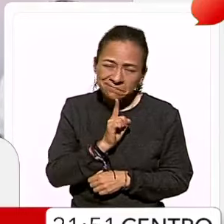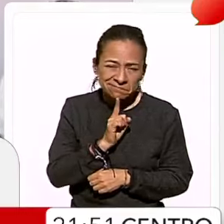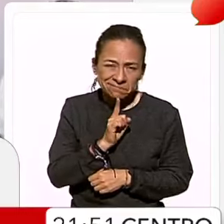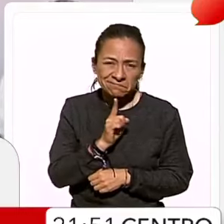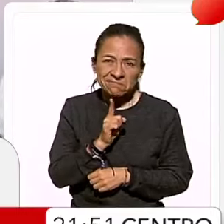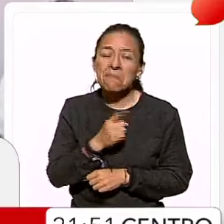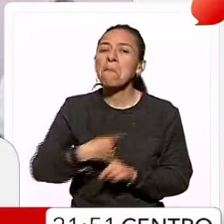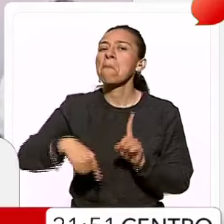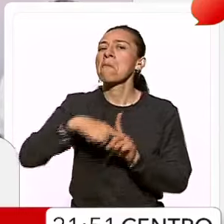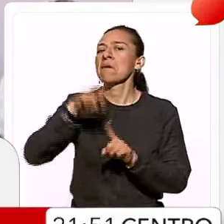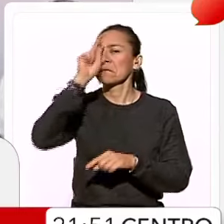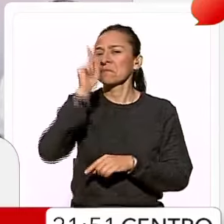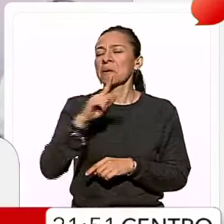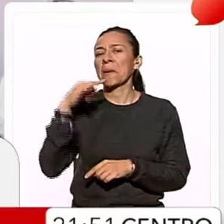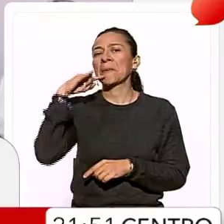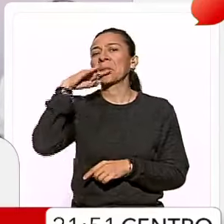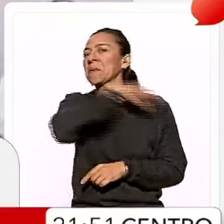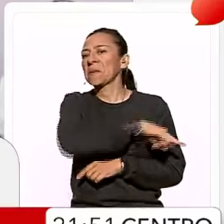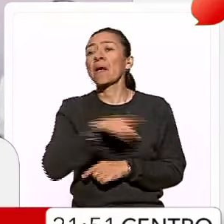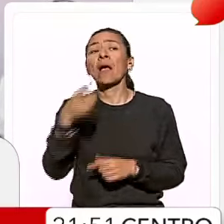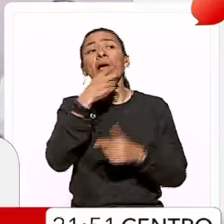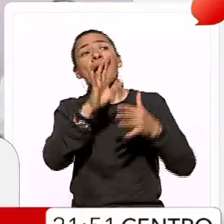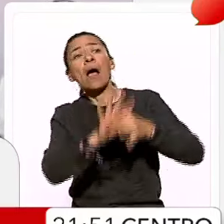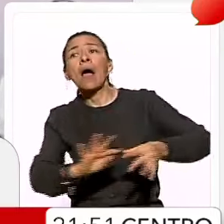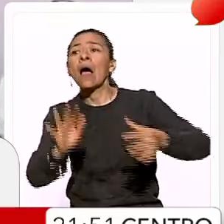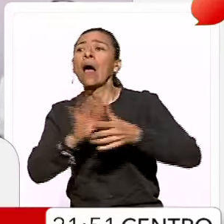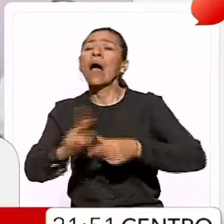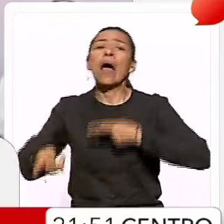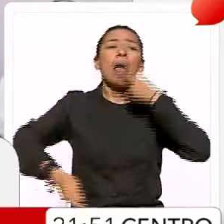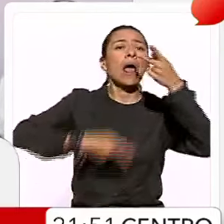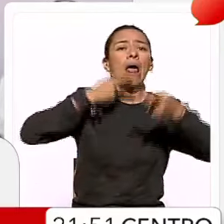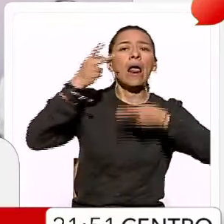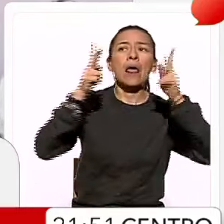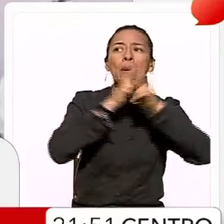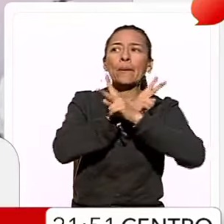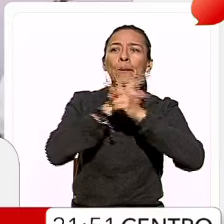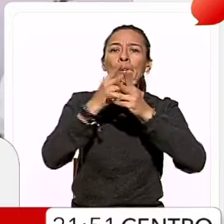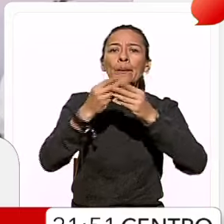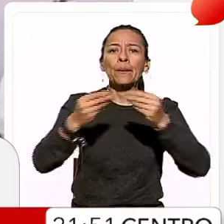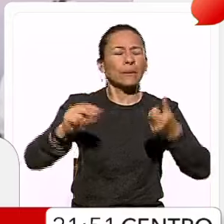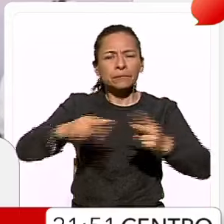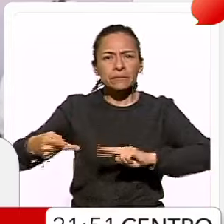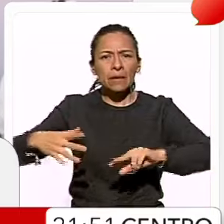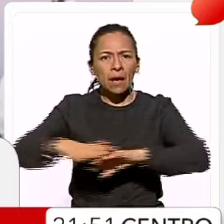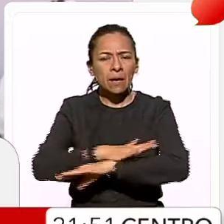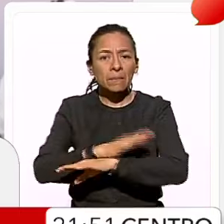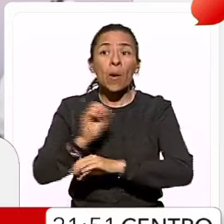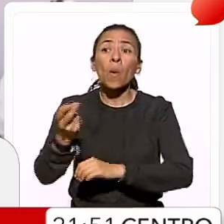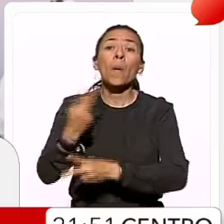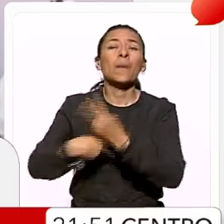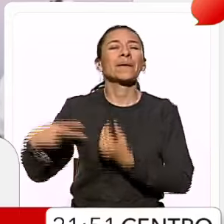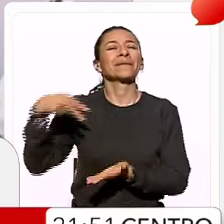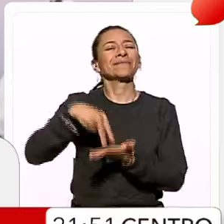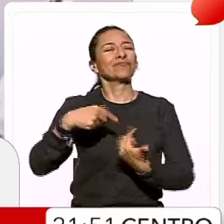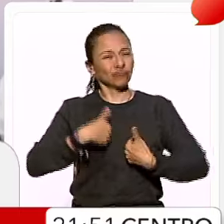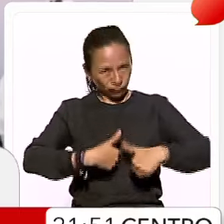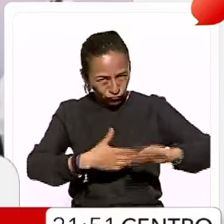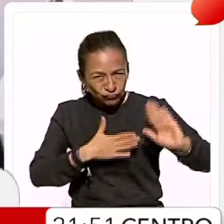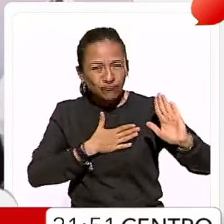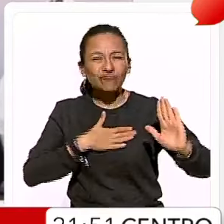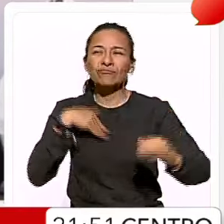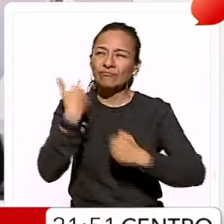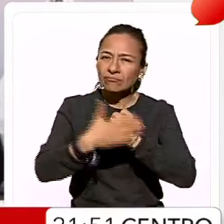cosa y a la hora de la hora hacen otra. O vienen a prometer algo y luego se van.